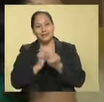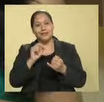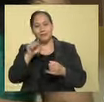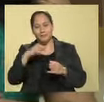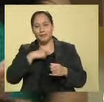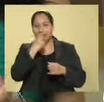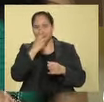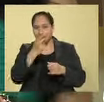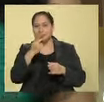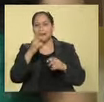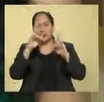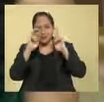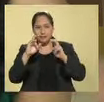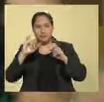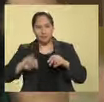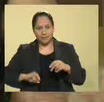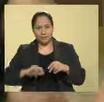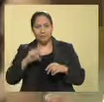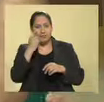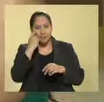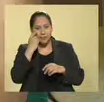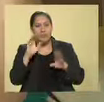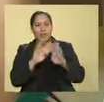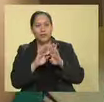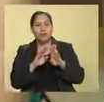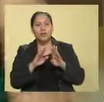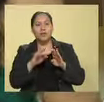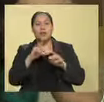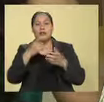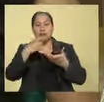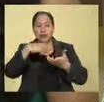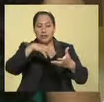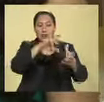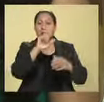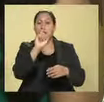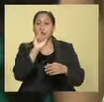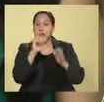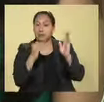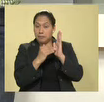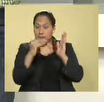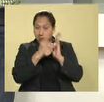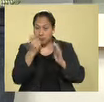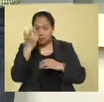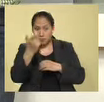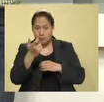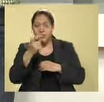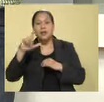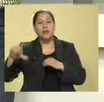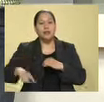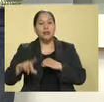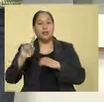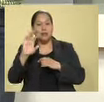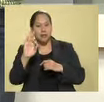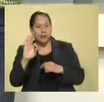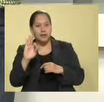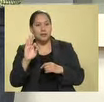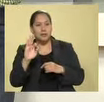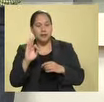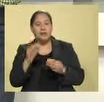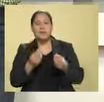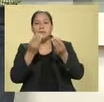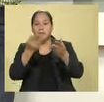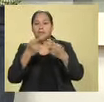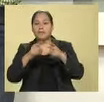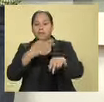que platicarles muy interesante. ¿Qué? Fíjense que con una inversión de 20 millones de pesos, el gobierno de la ciudad pondrá